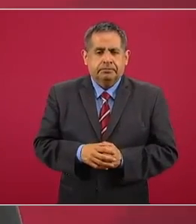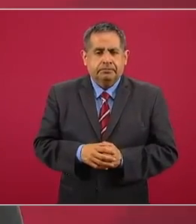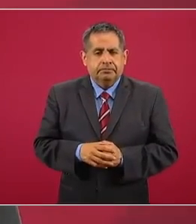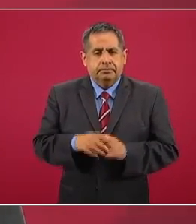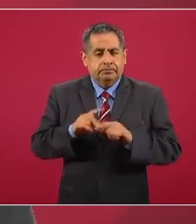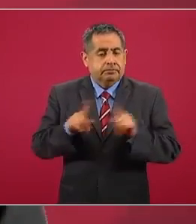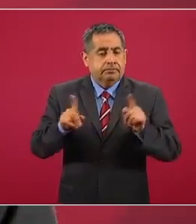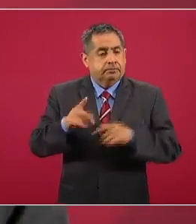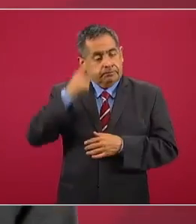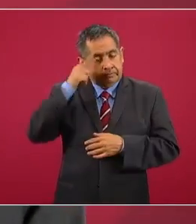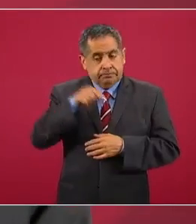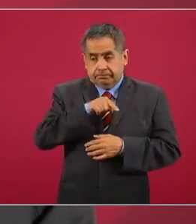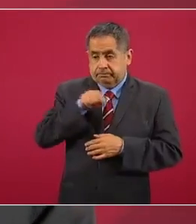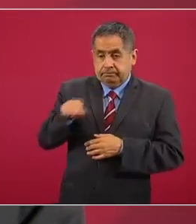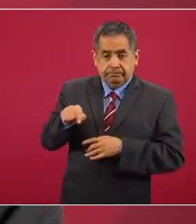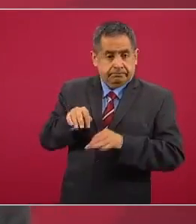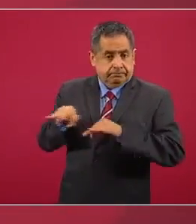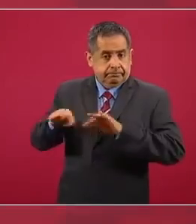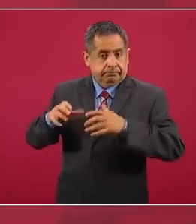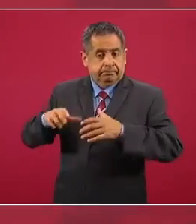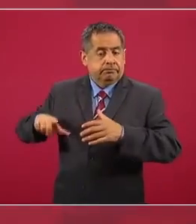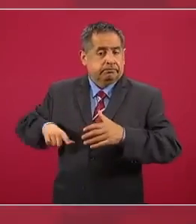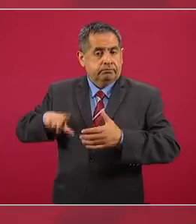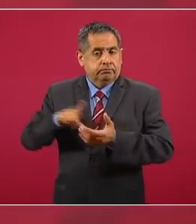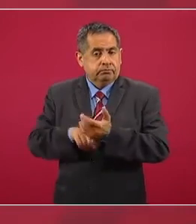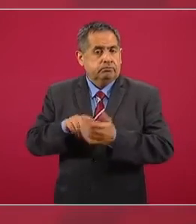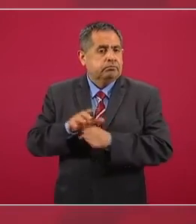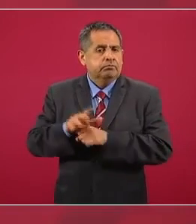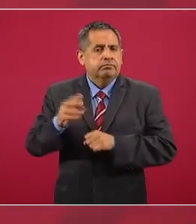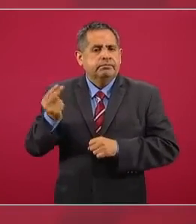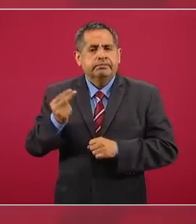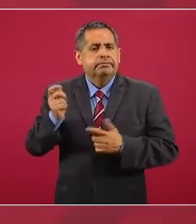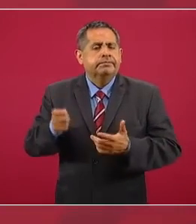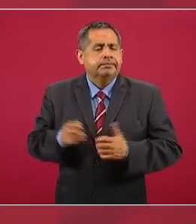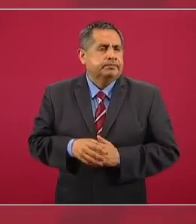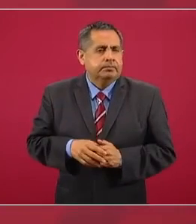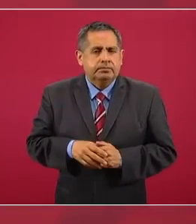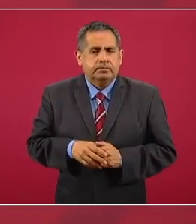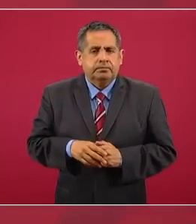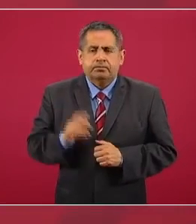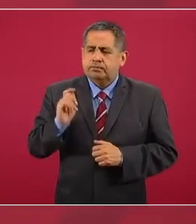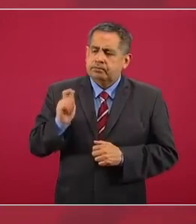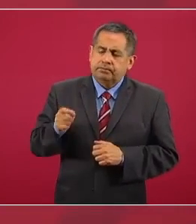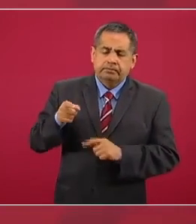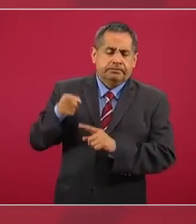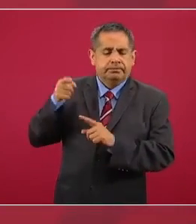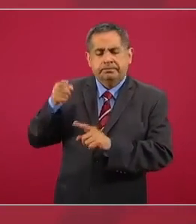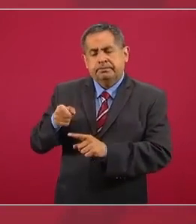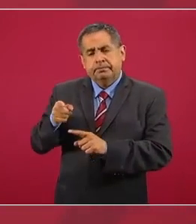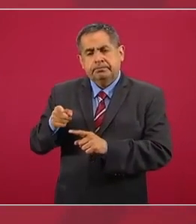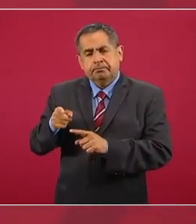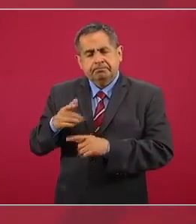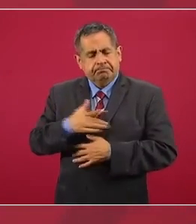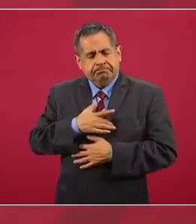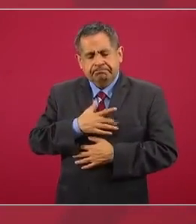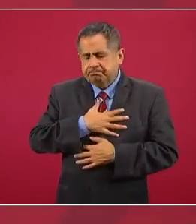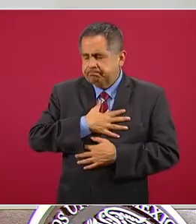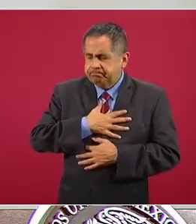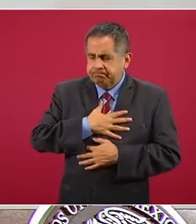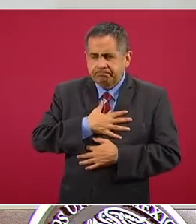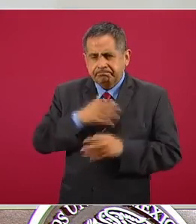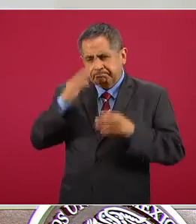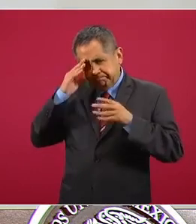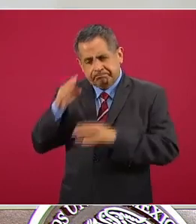Para ser servidor público se requiere una convicción,